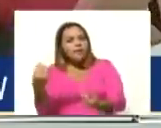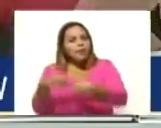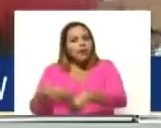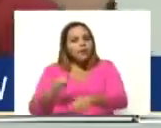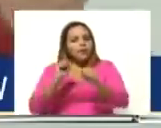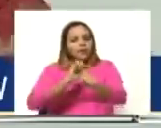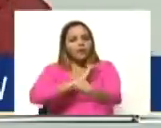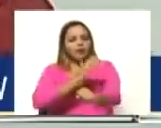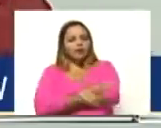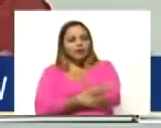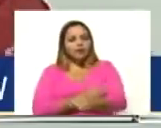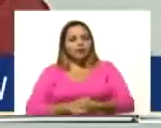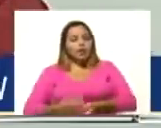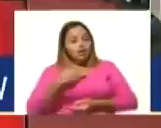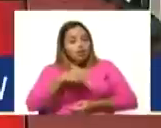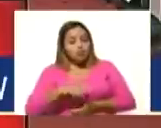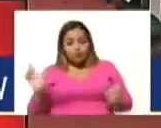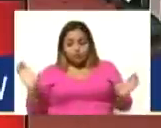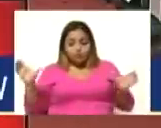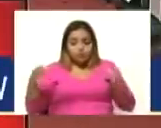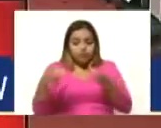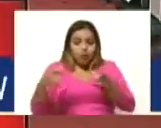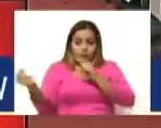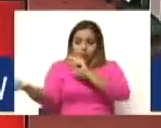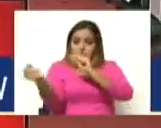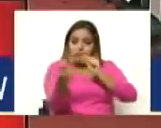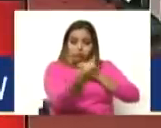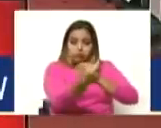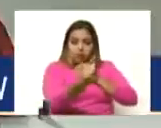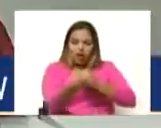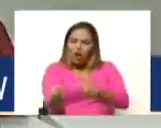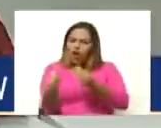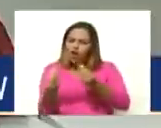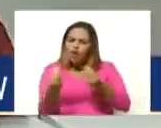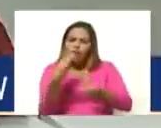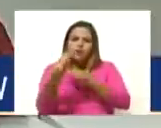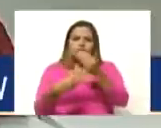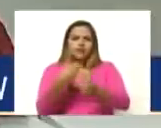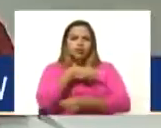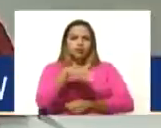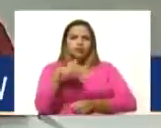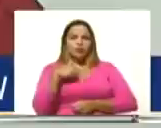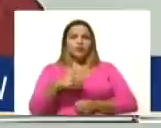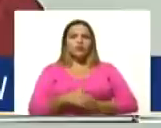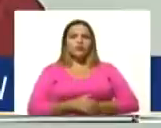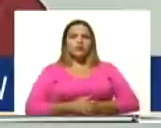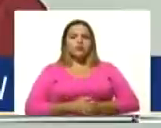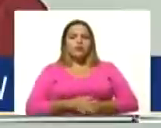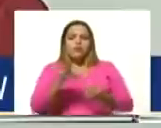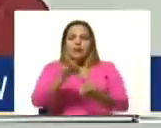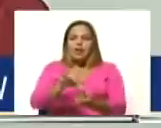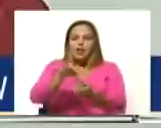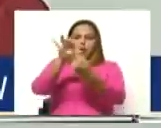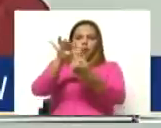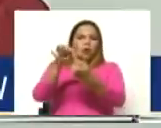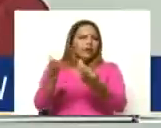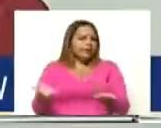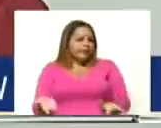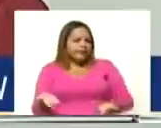discutiendo aquí, miren, en este colectivo, cómo hacer nosotros para escoger,